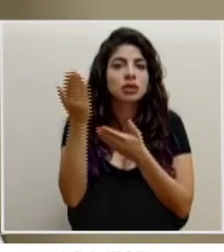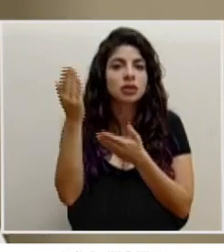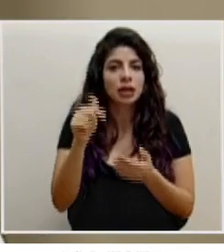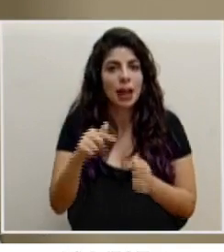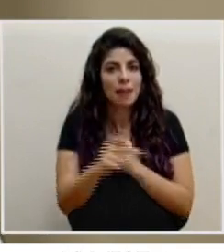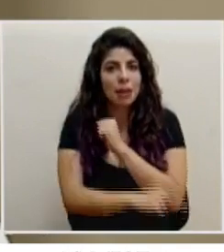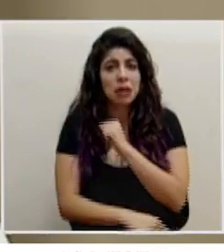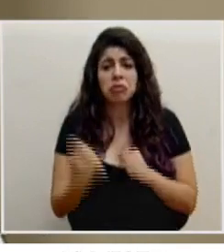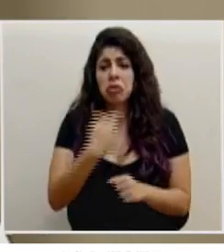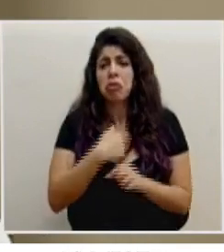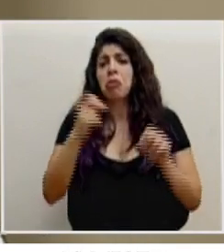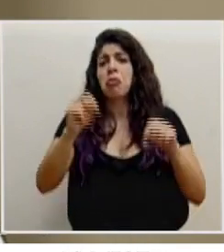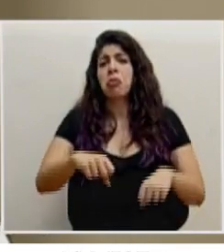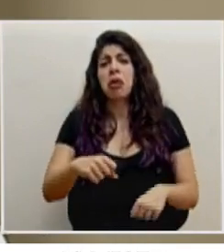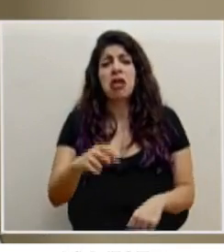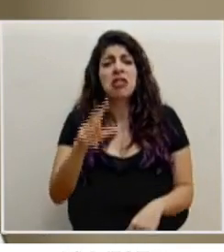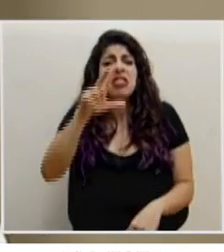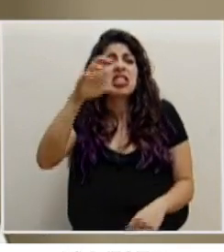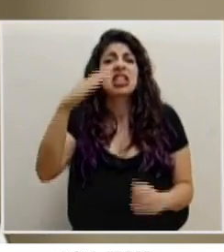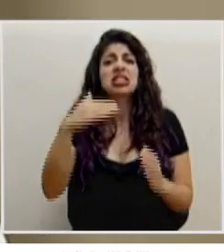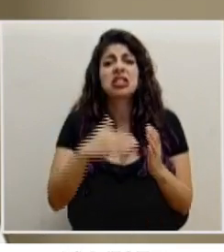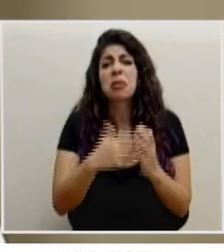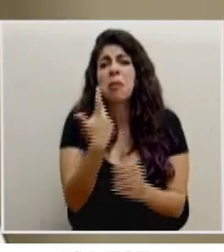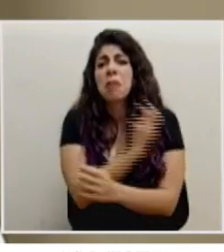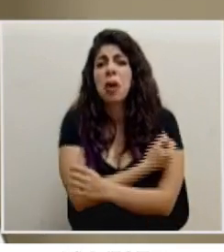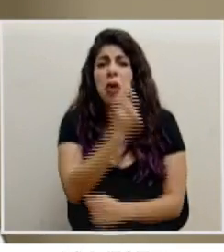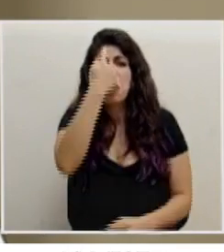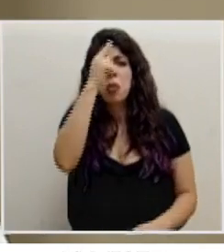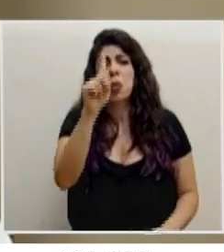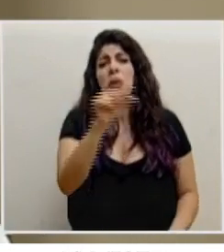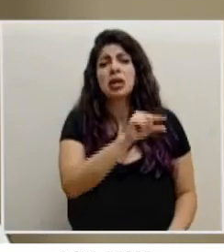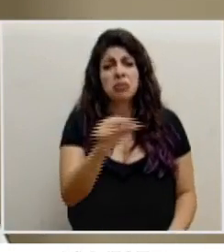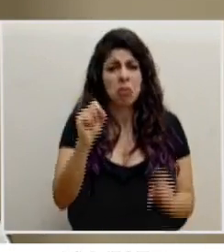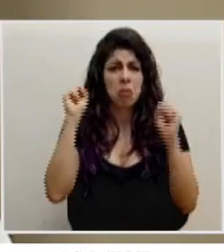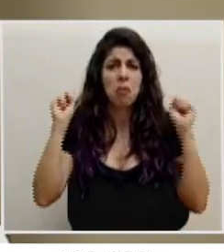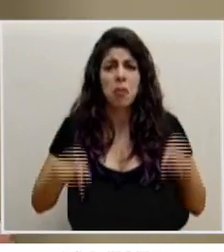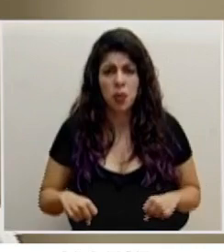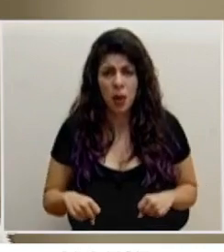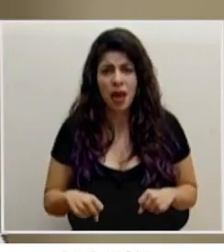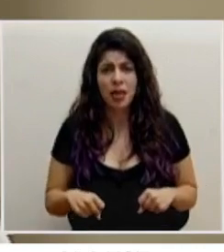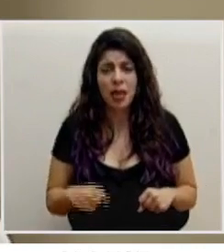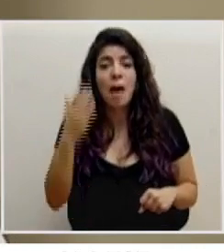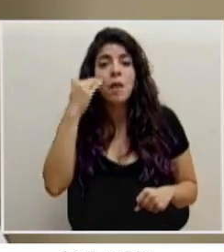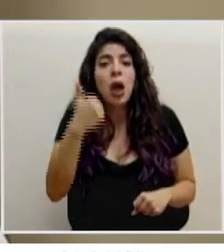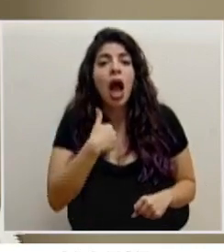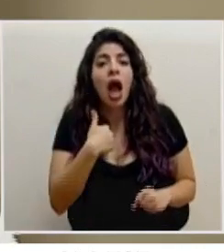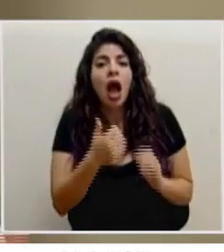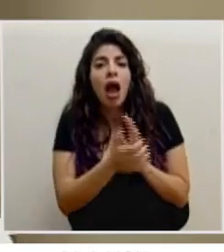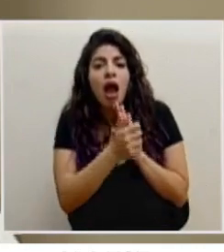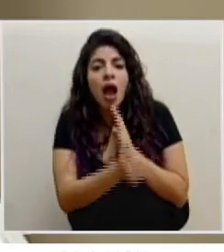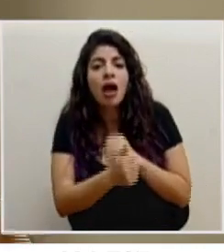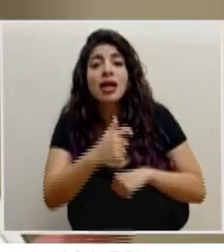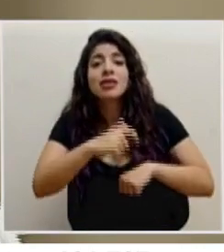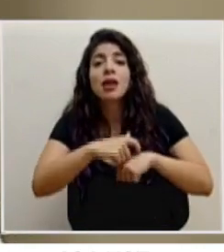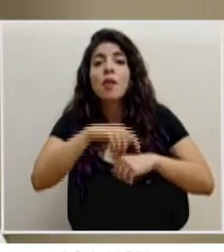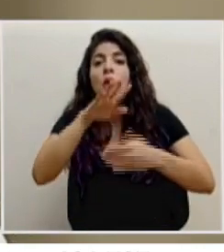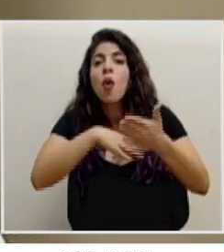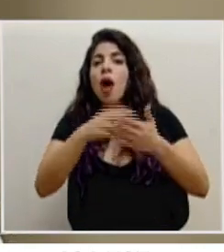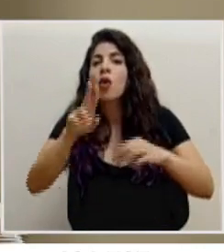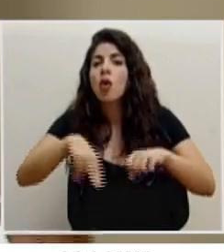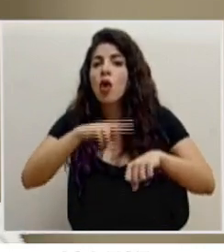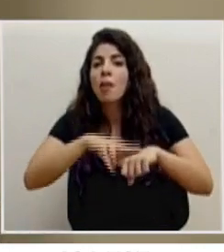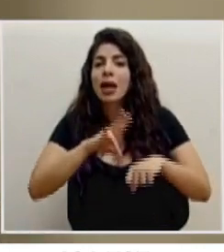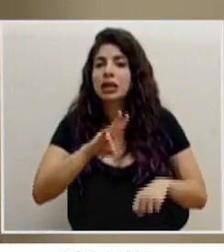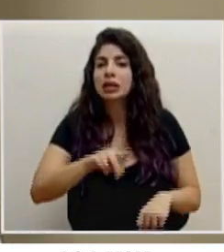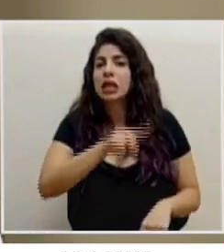Nosotros podemos poner hasta 300,000 vacunas por semana. Y eso con la capacidad instalada de tiempo ordinario, de 7 a 4.